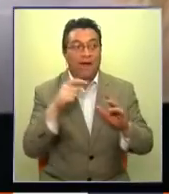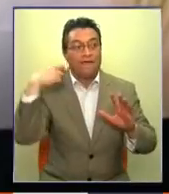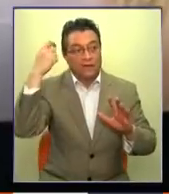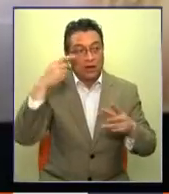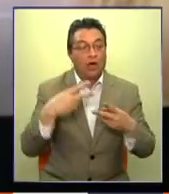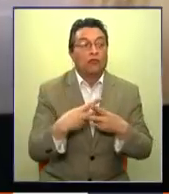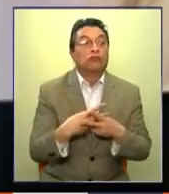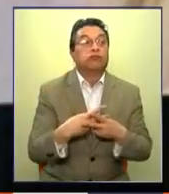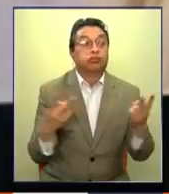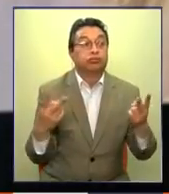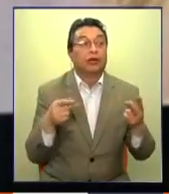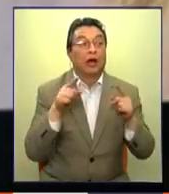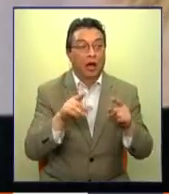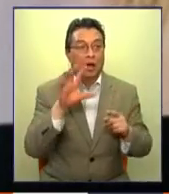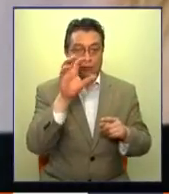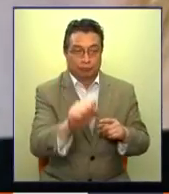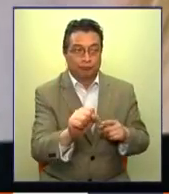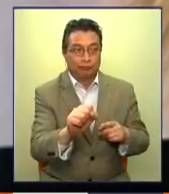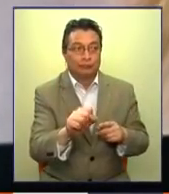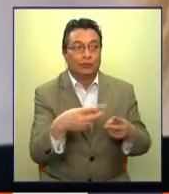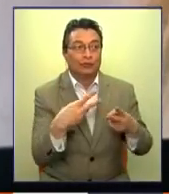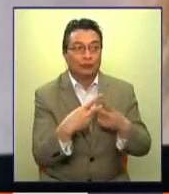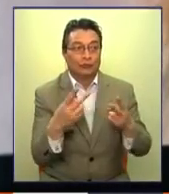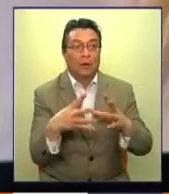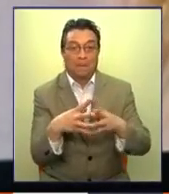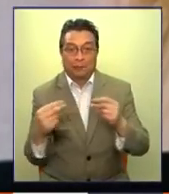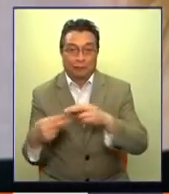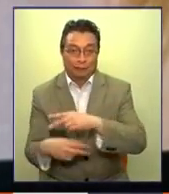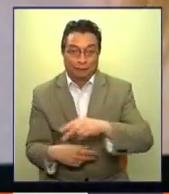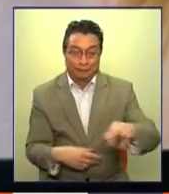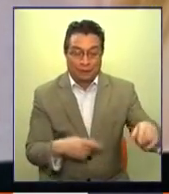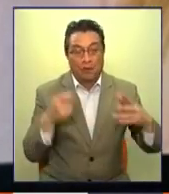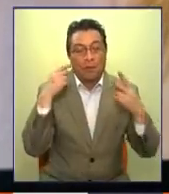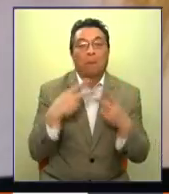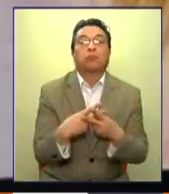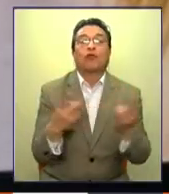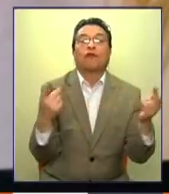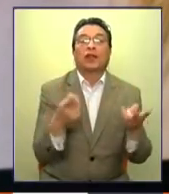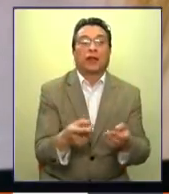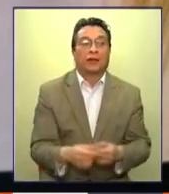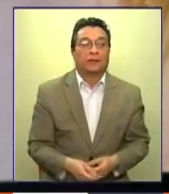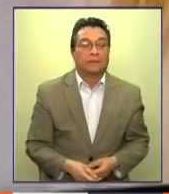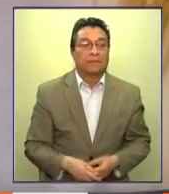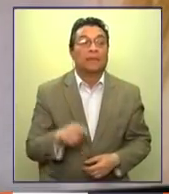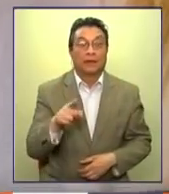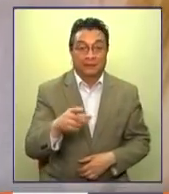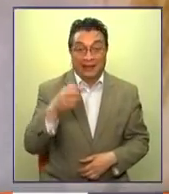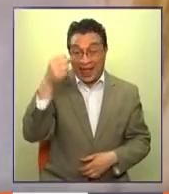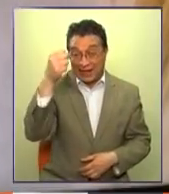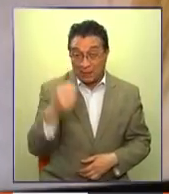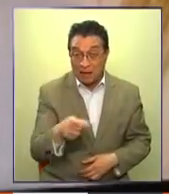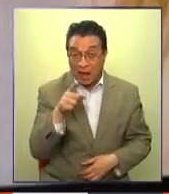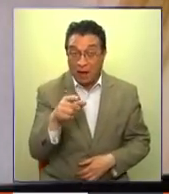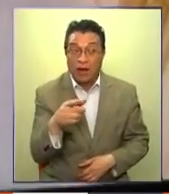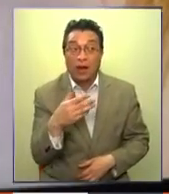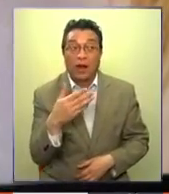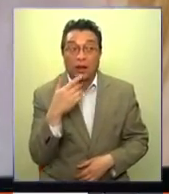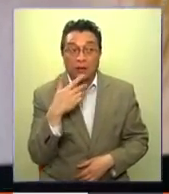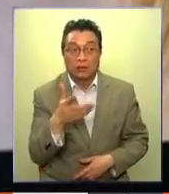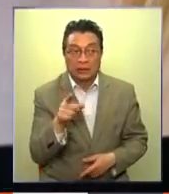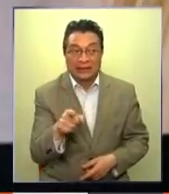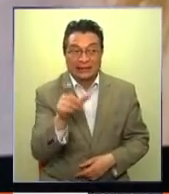la única cámara que lo captó al momento de escapar. En términos de fenómeno criminal, es